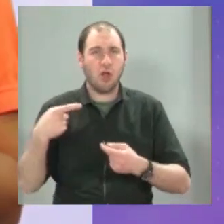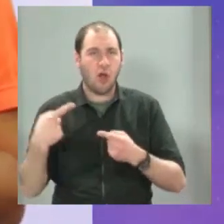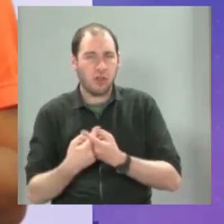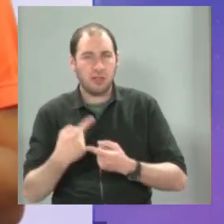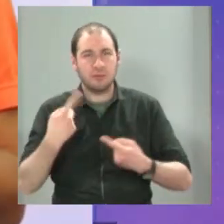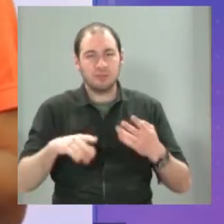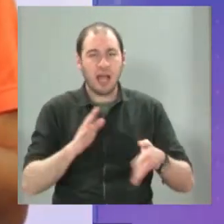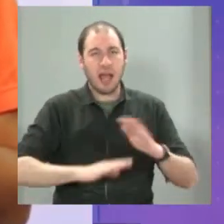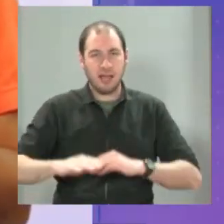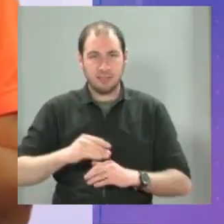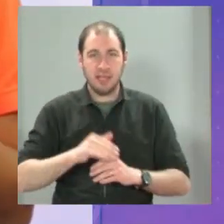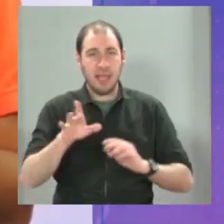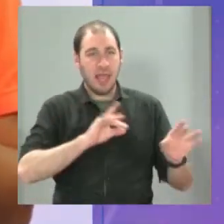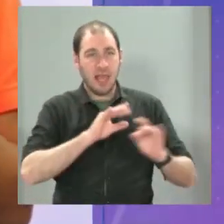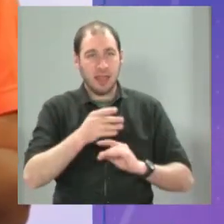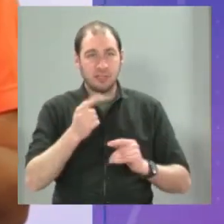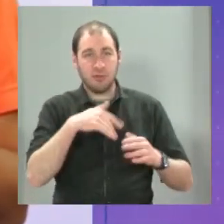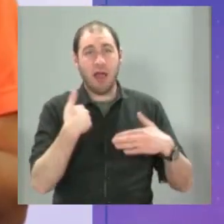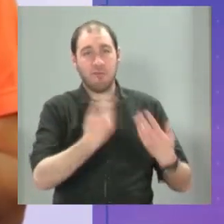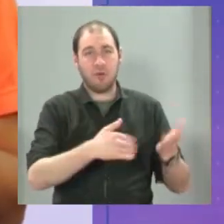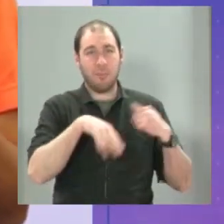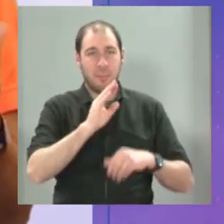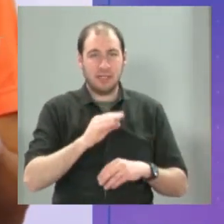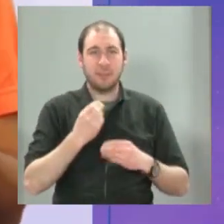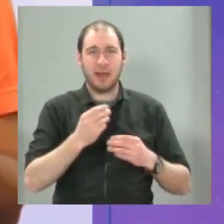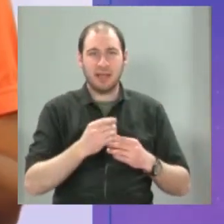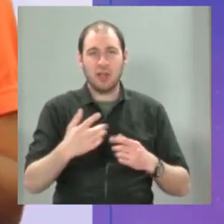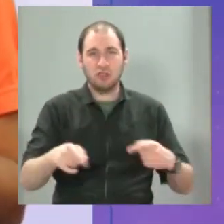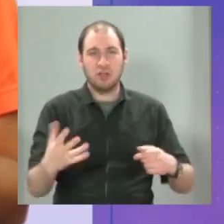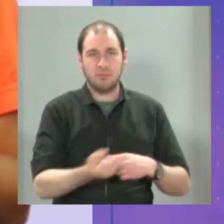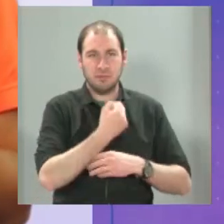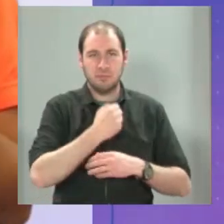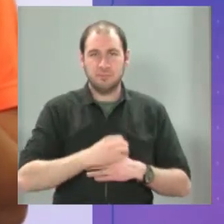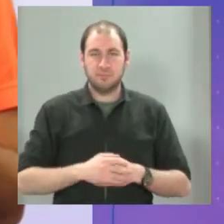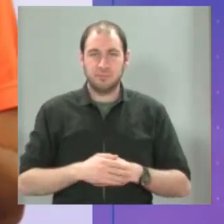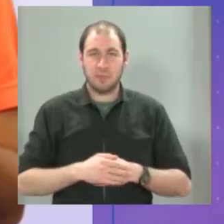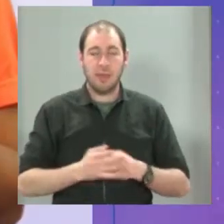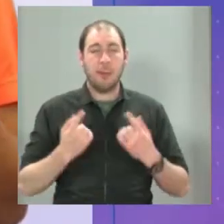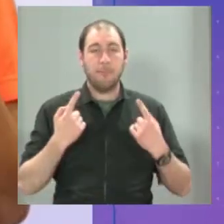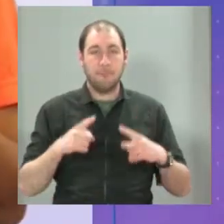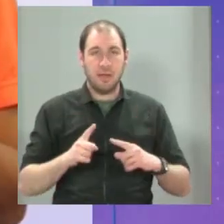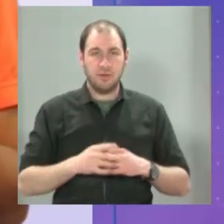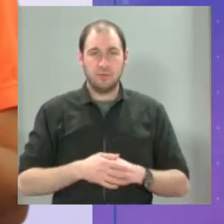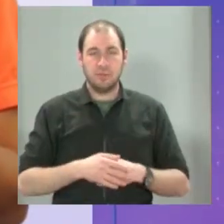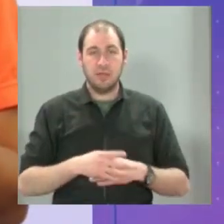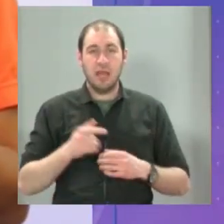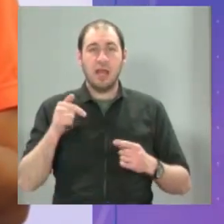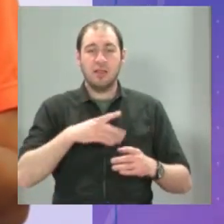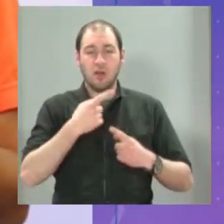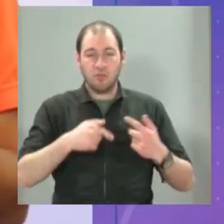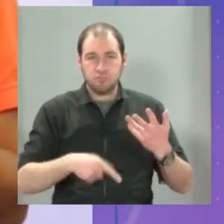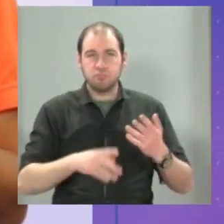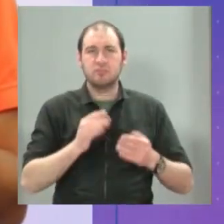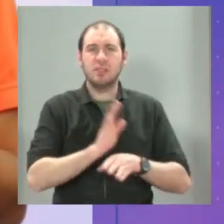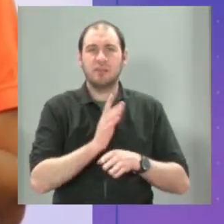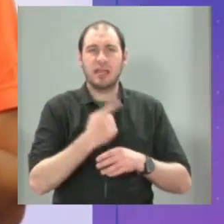acciones, optando por aquellas que les sean más beneficiosas para alcanzar sus objetivos. Sin embargo, este planteamiento lleva implícito que